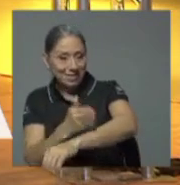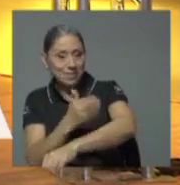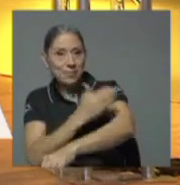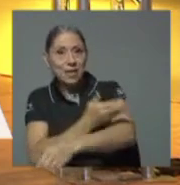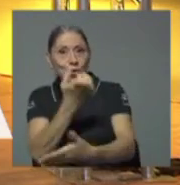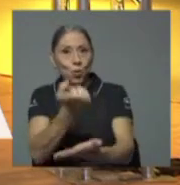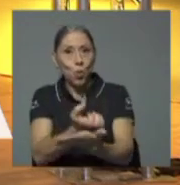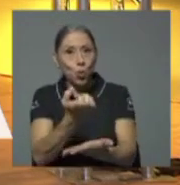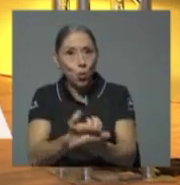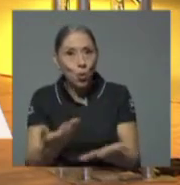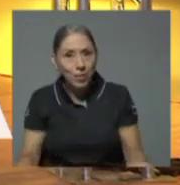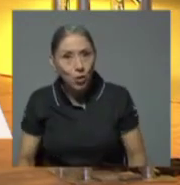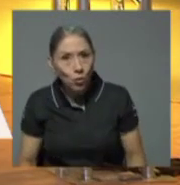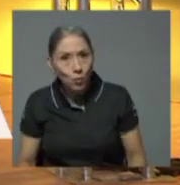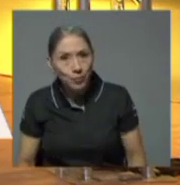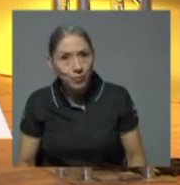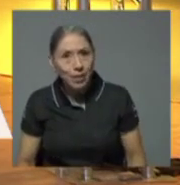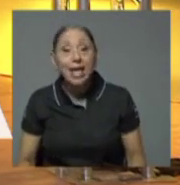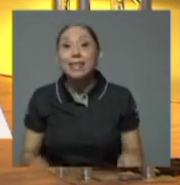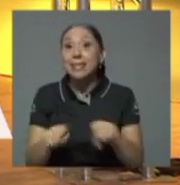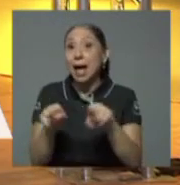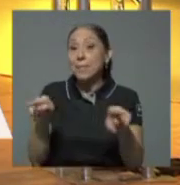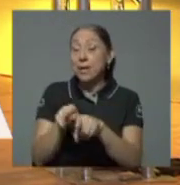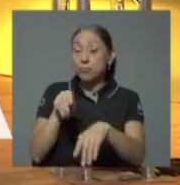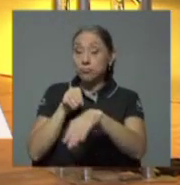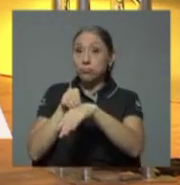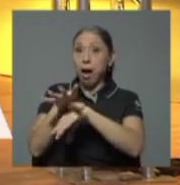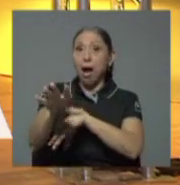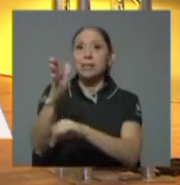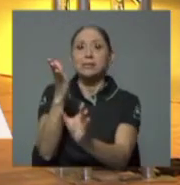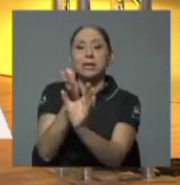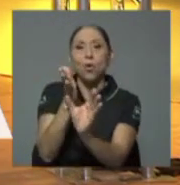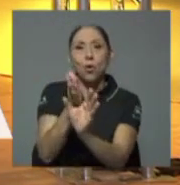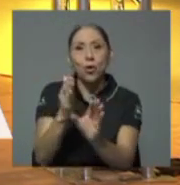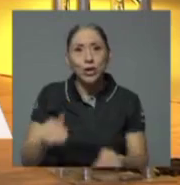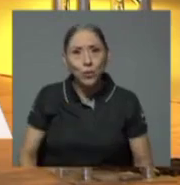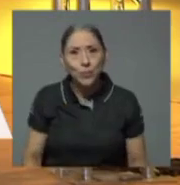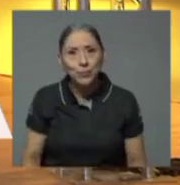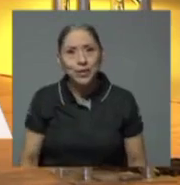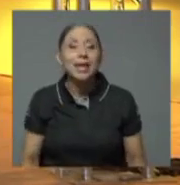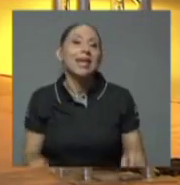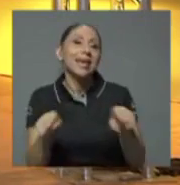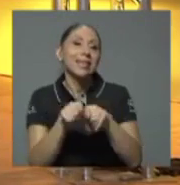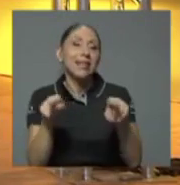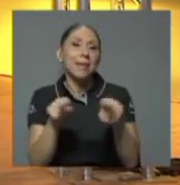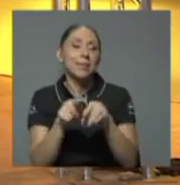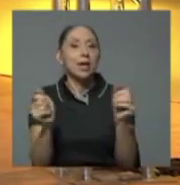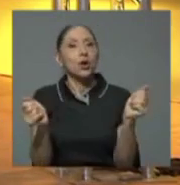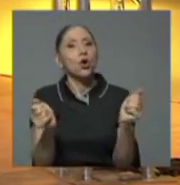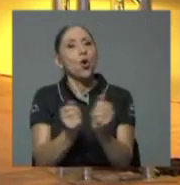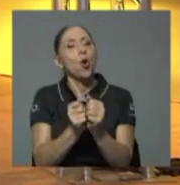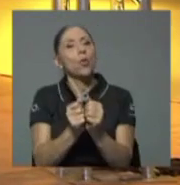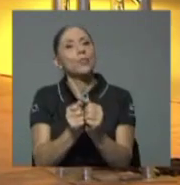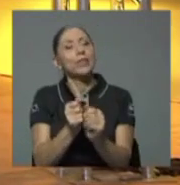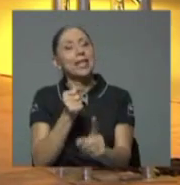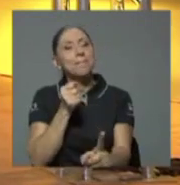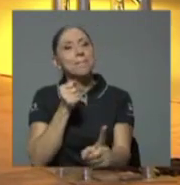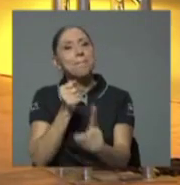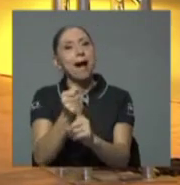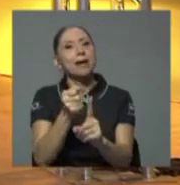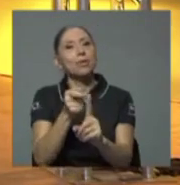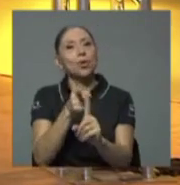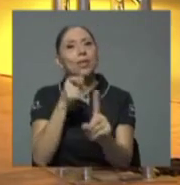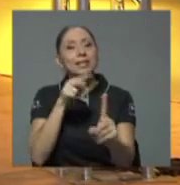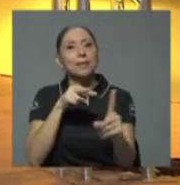impacto, como les decía, psicológico, y también con un impacto desde el punto de vista